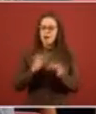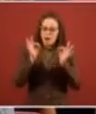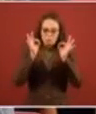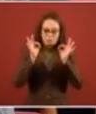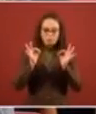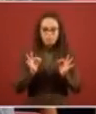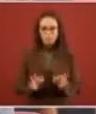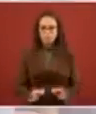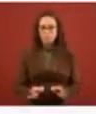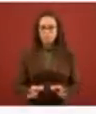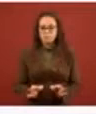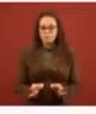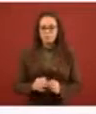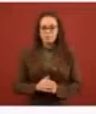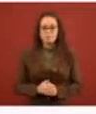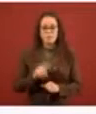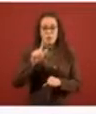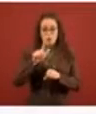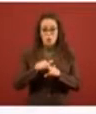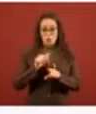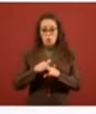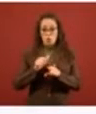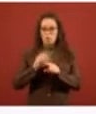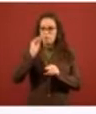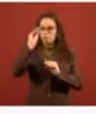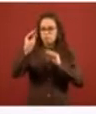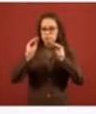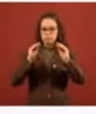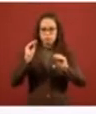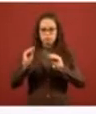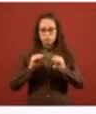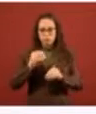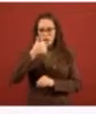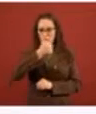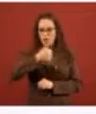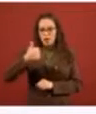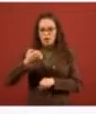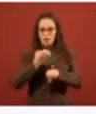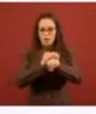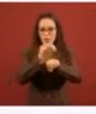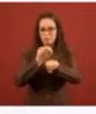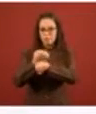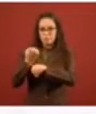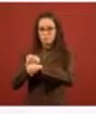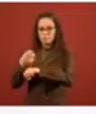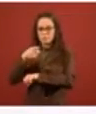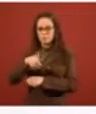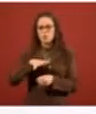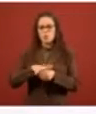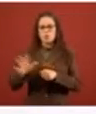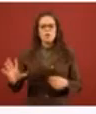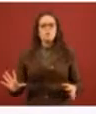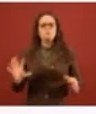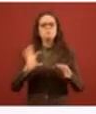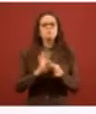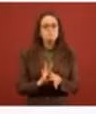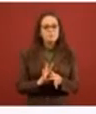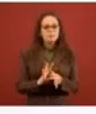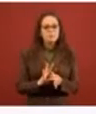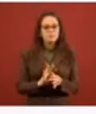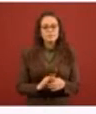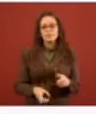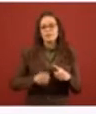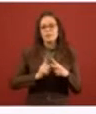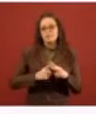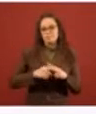ya que los colores que se asignan para cada una de las entidades federativas está en relación precisamente a la